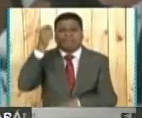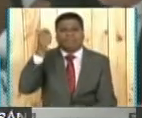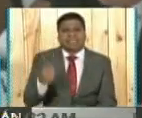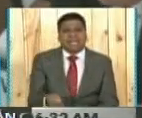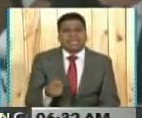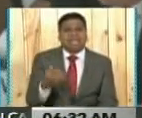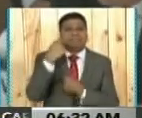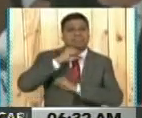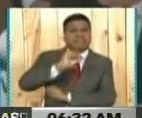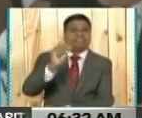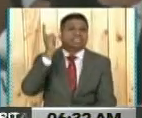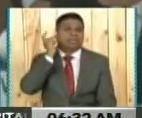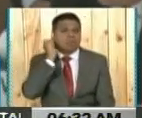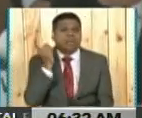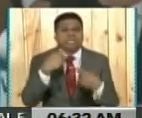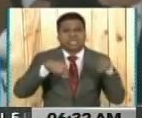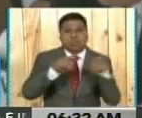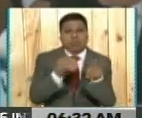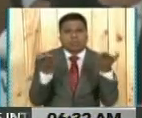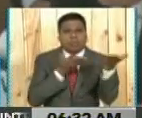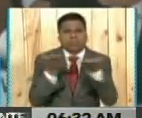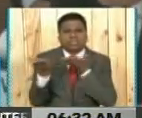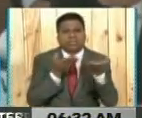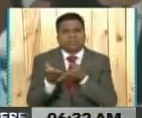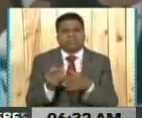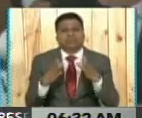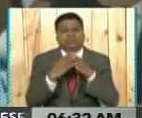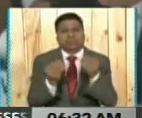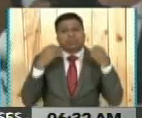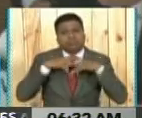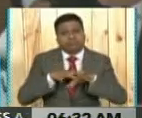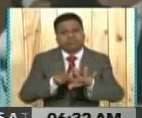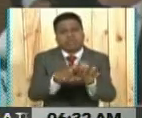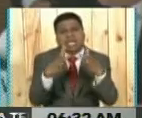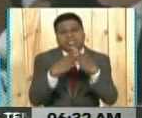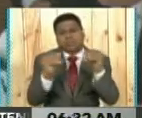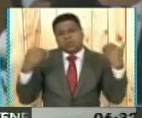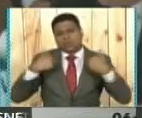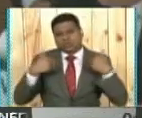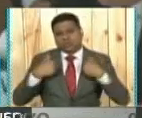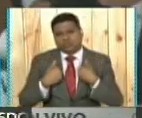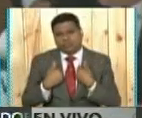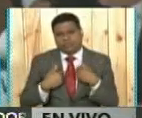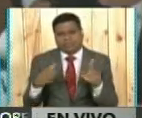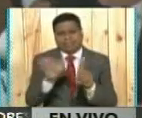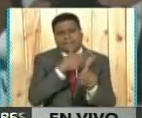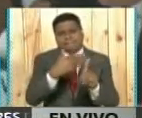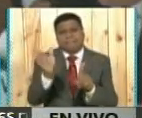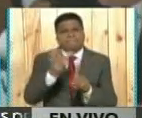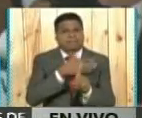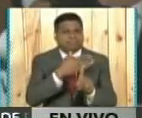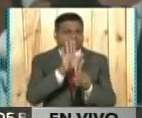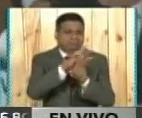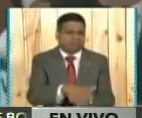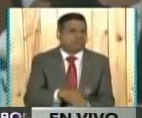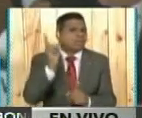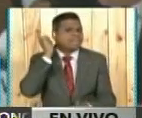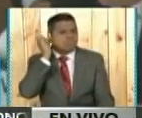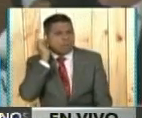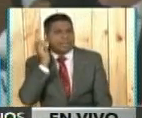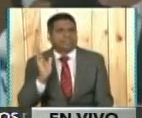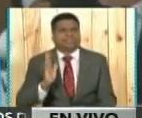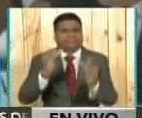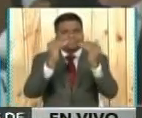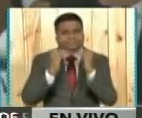la mujer, así como el Servicio de Abordaje Integral a la Víctima de Violencia de Género. Respecto a las mujeres